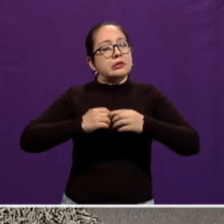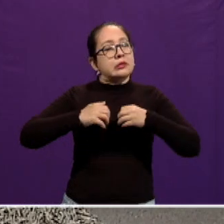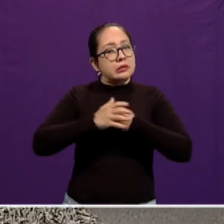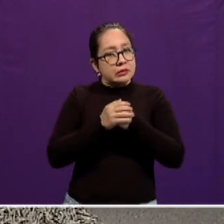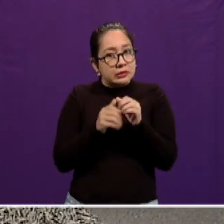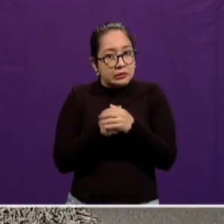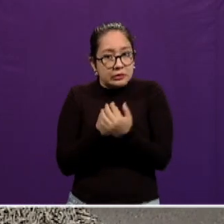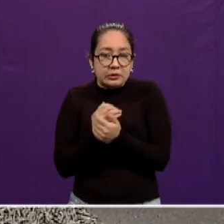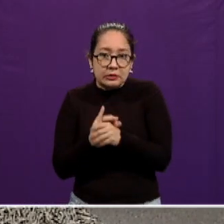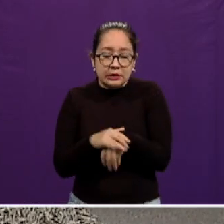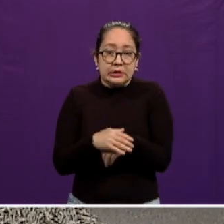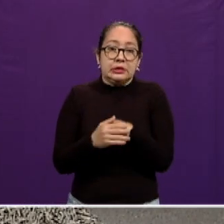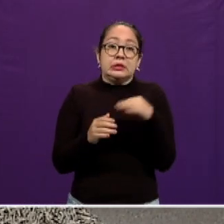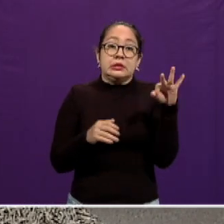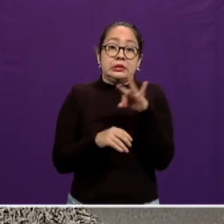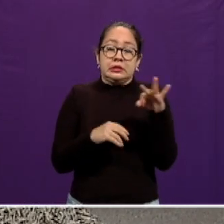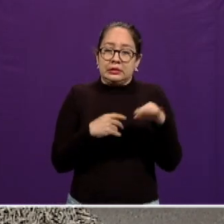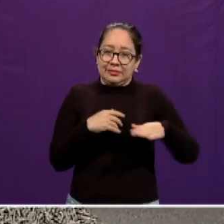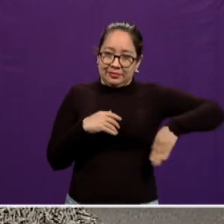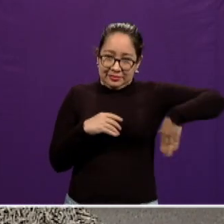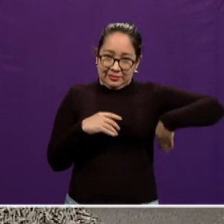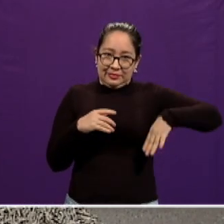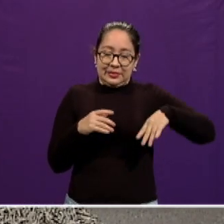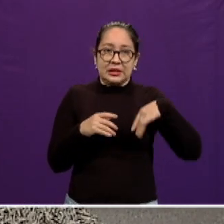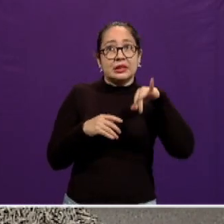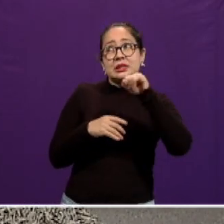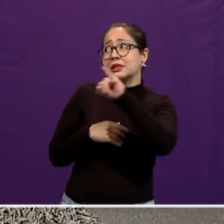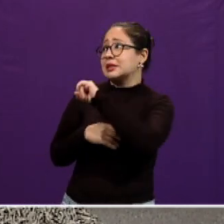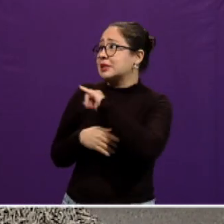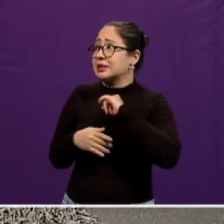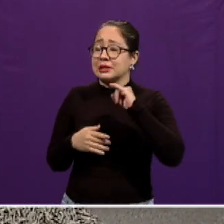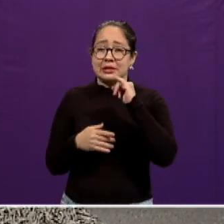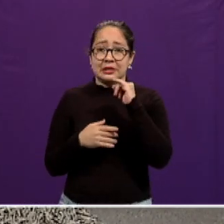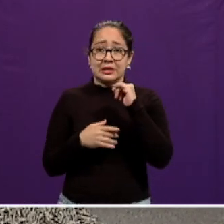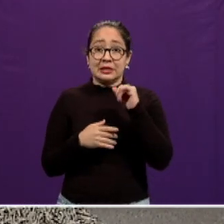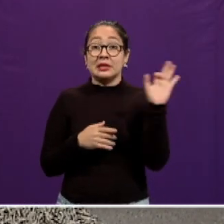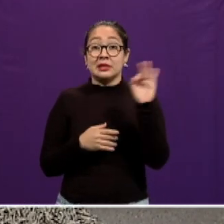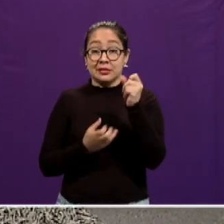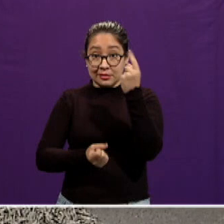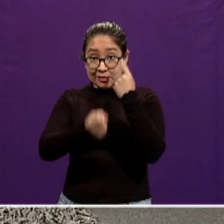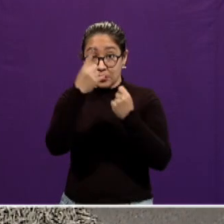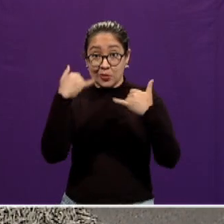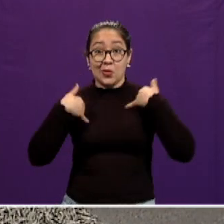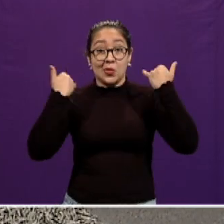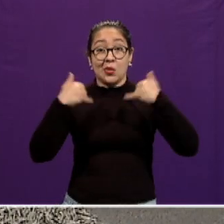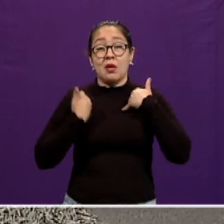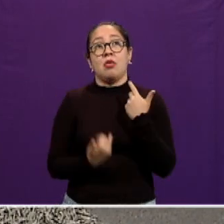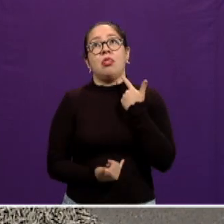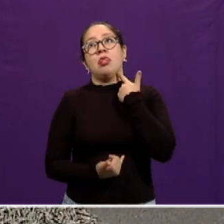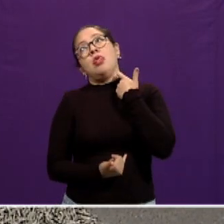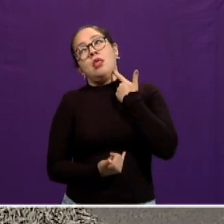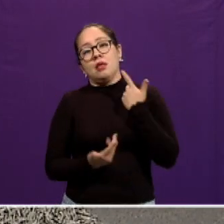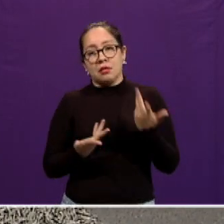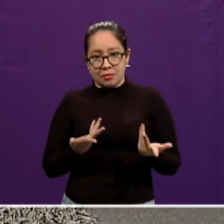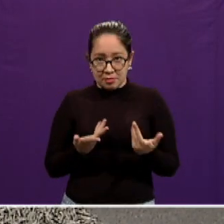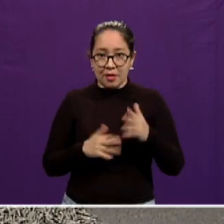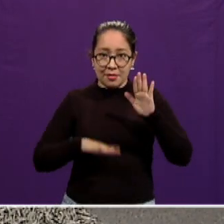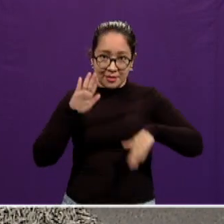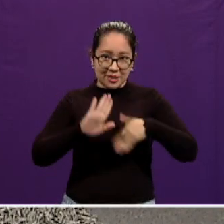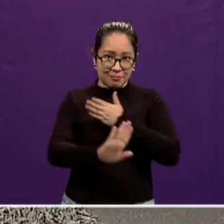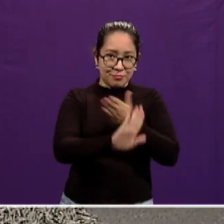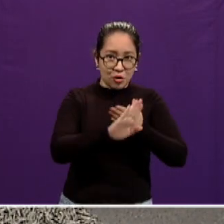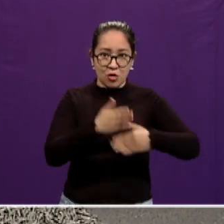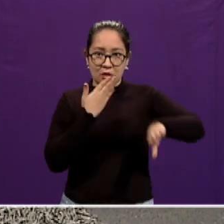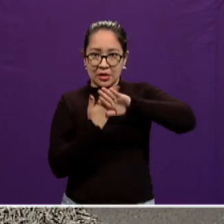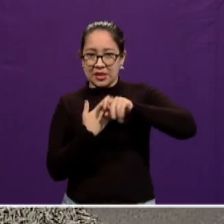nos puede llevar incluso a situaciones, como lo dije hace rato, un sí a todo, sí, a incluso intentos suicidas en la adolescencia. Incluso que es hasta muy la violencia, ¿no?